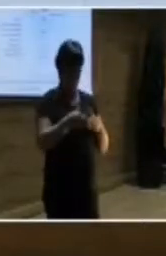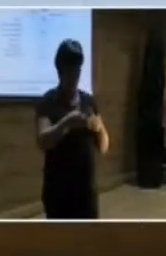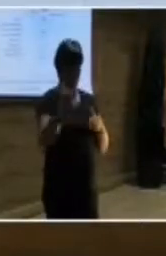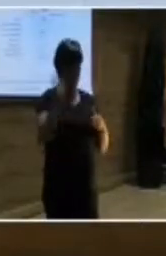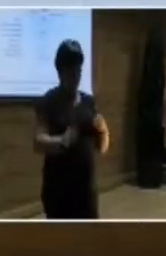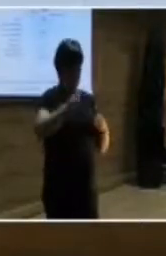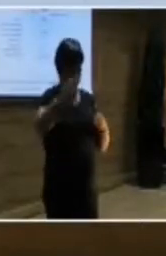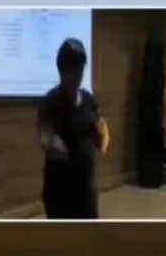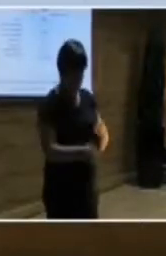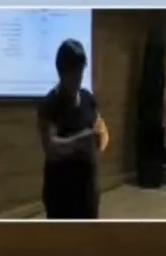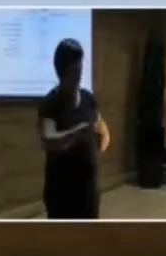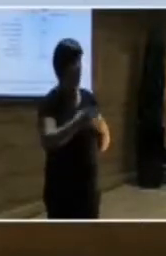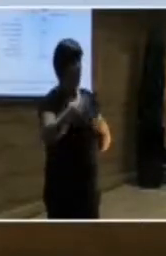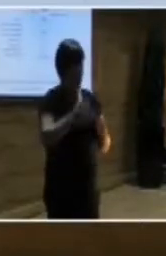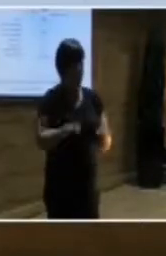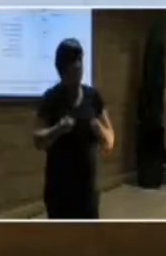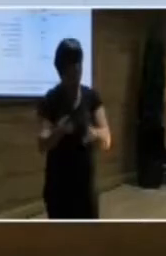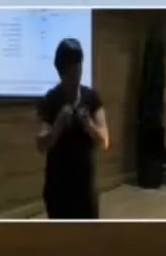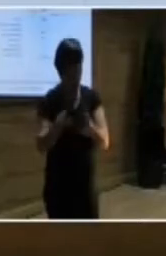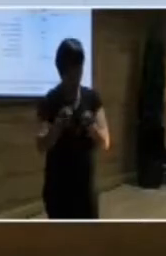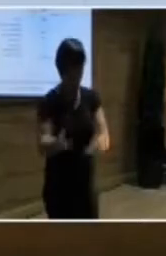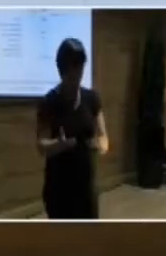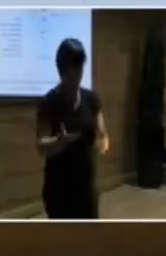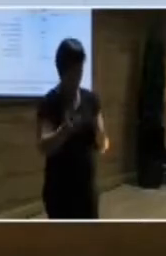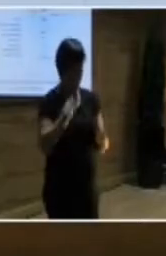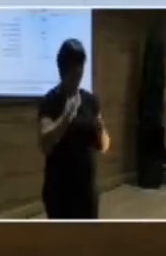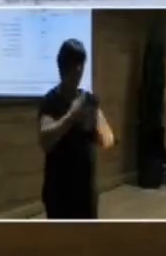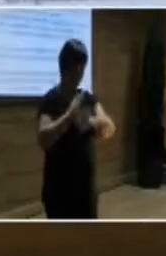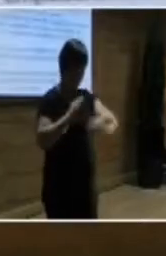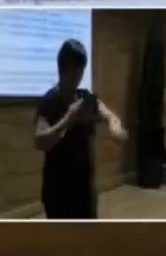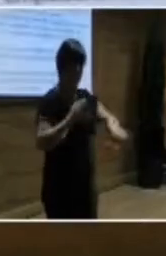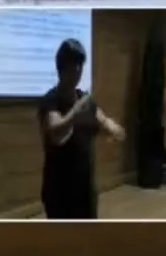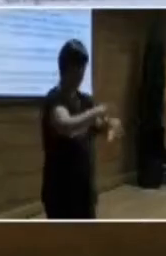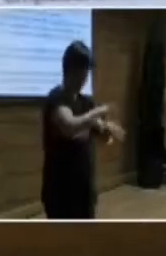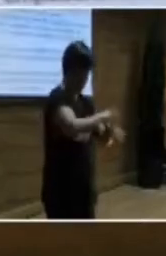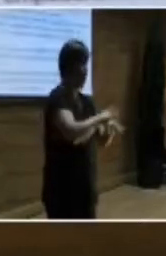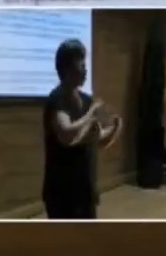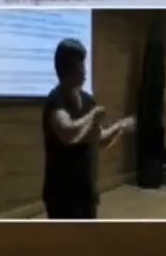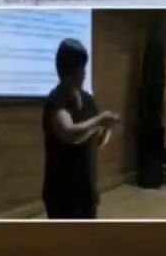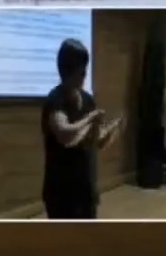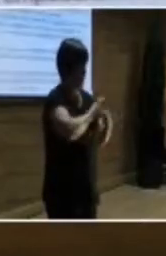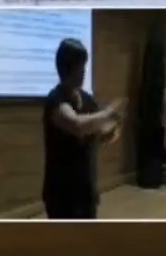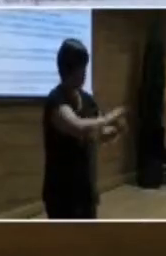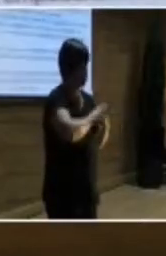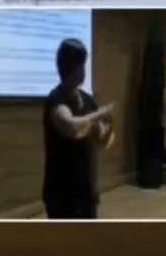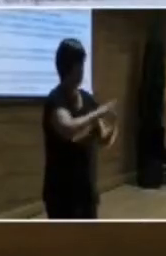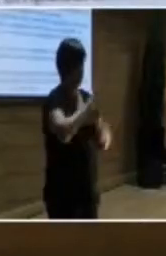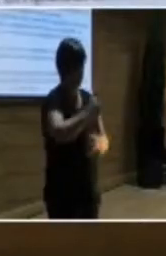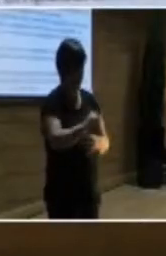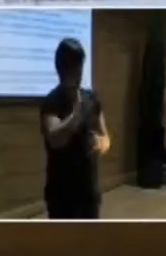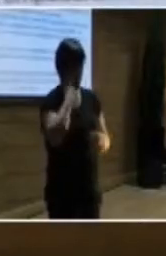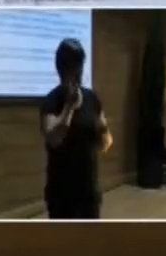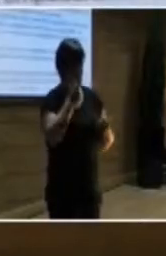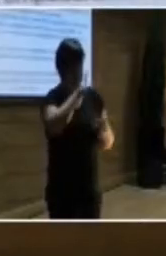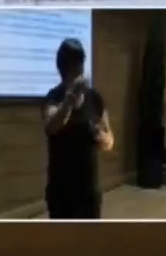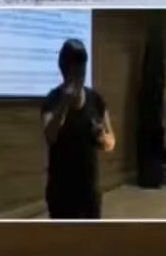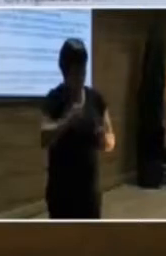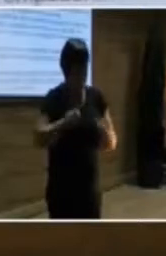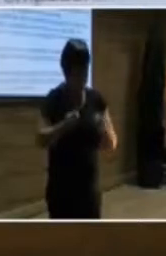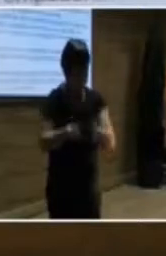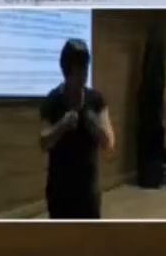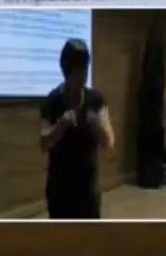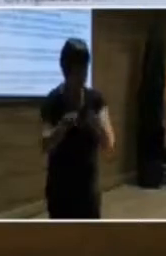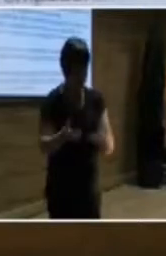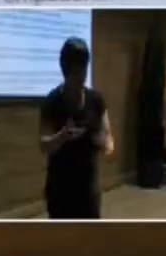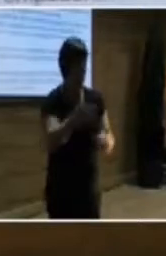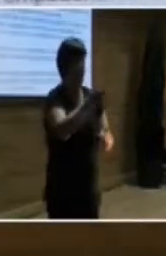todo lo que tiene que ver con el diagnóstico, fuera, diríamos, de lo médico, coordinado siempre con el médico de atención primaria y, por supuesto, también